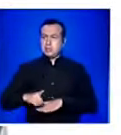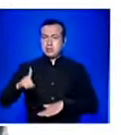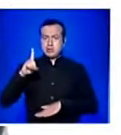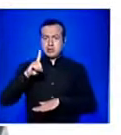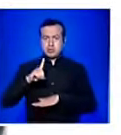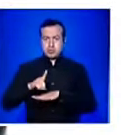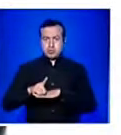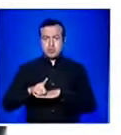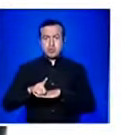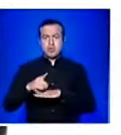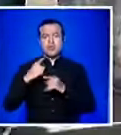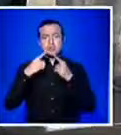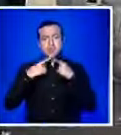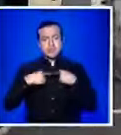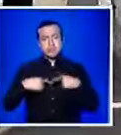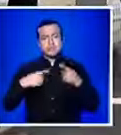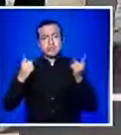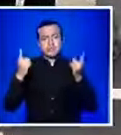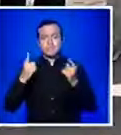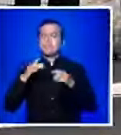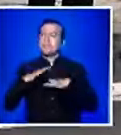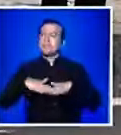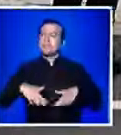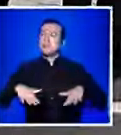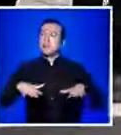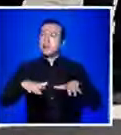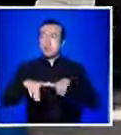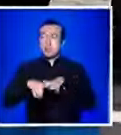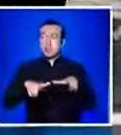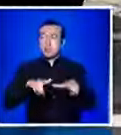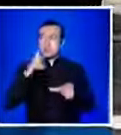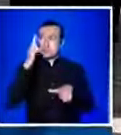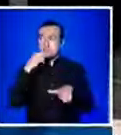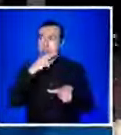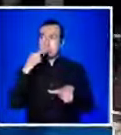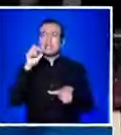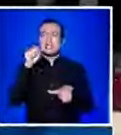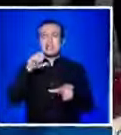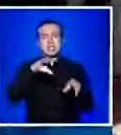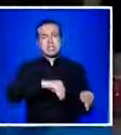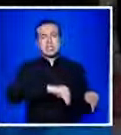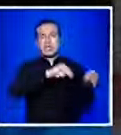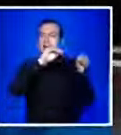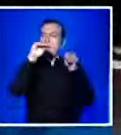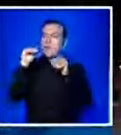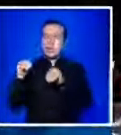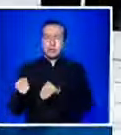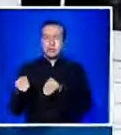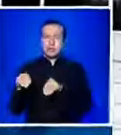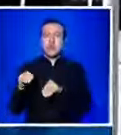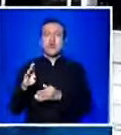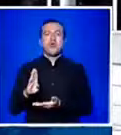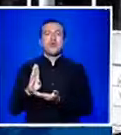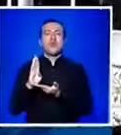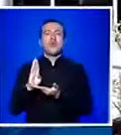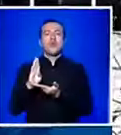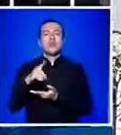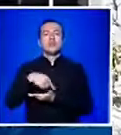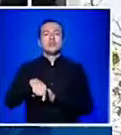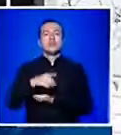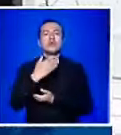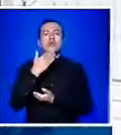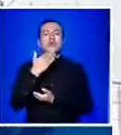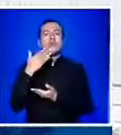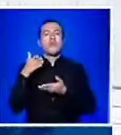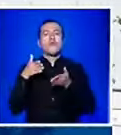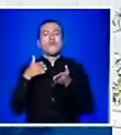Peña, confirmó a Televistazo que el centro de rehabilitación física será trasladado y que el IES usará estas instalaciones